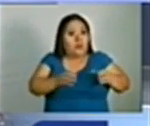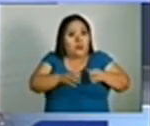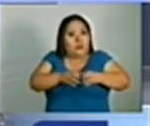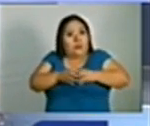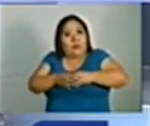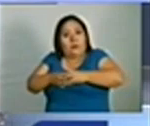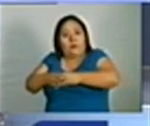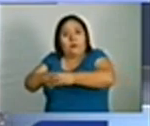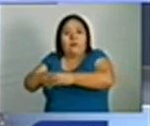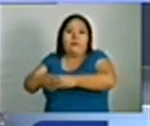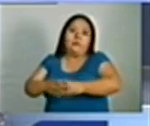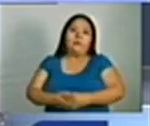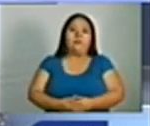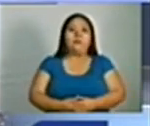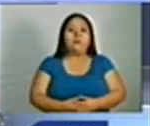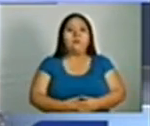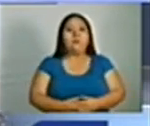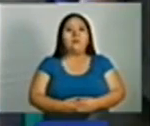no acompañados.